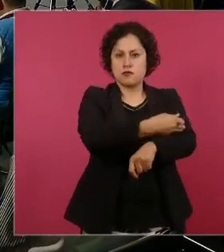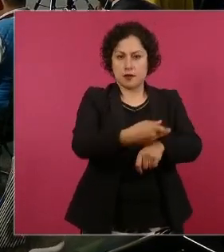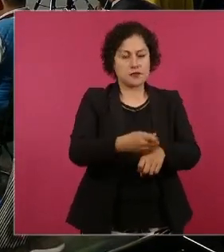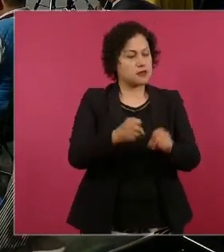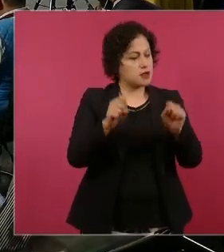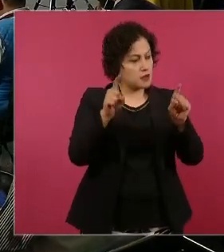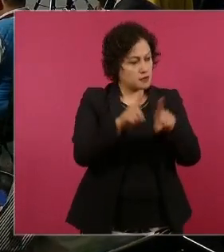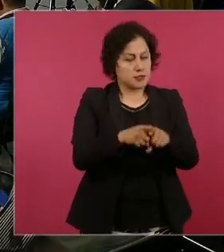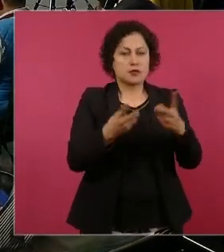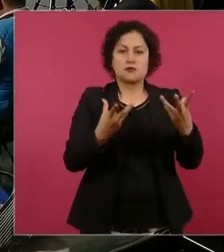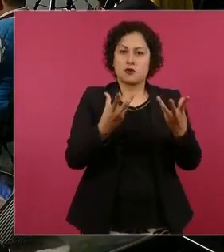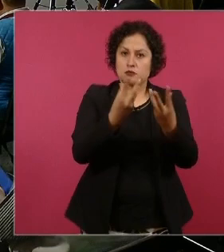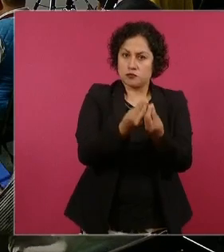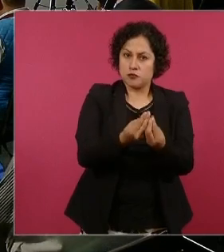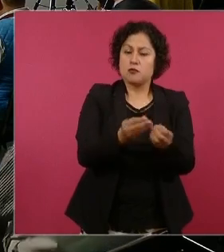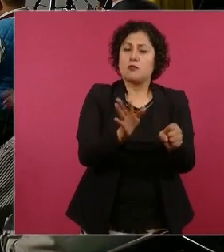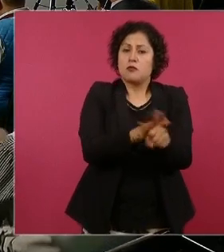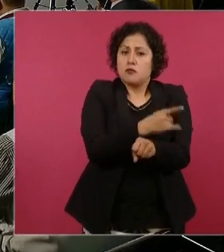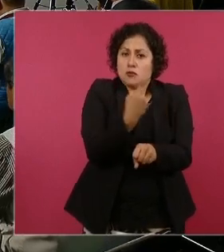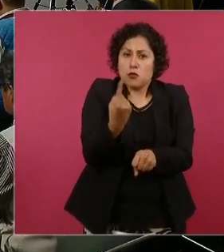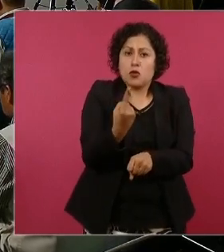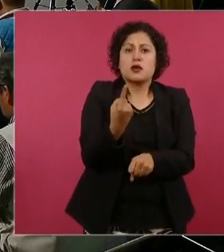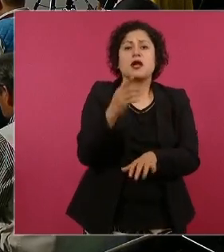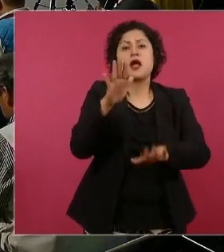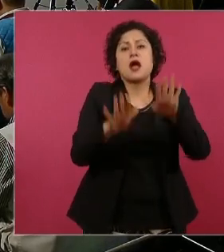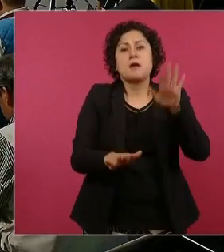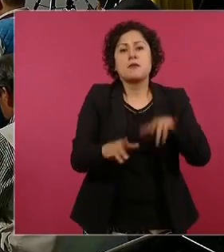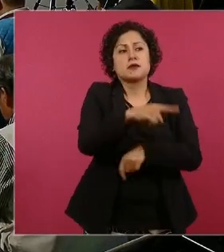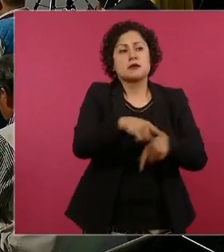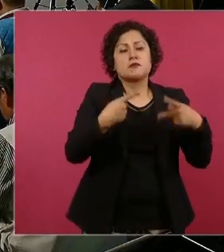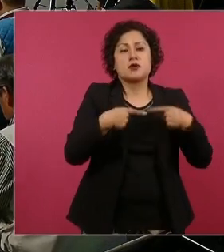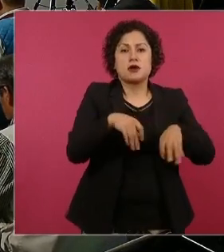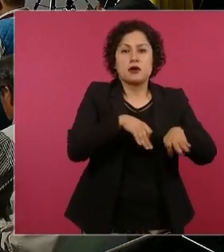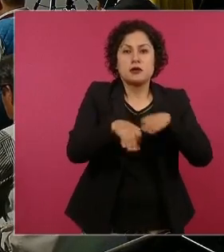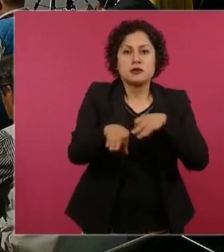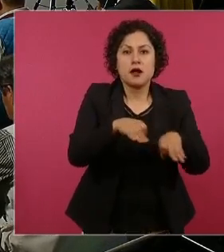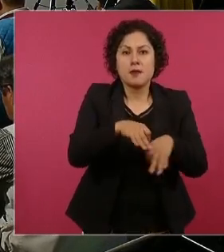quienes en cumplimiento de su deber pierden la vida,